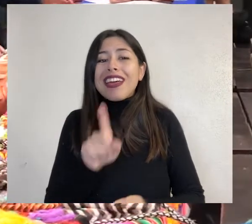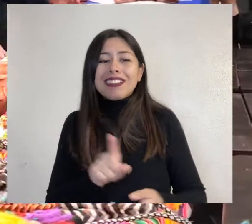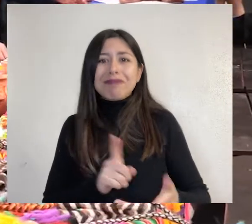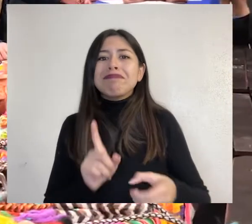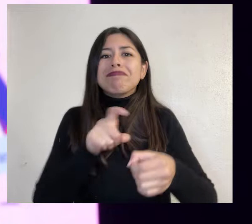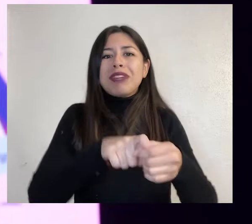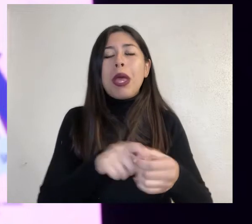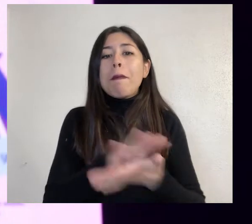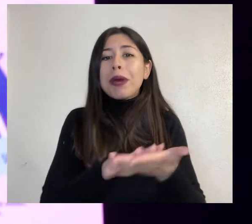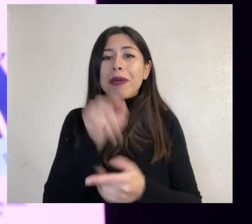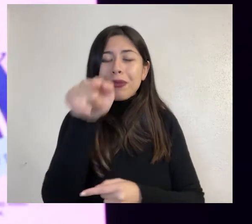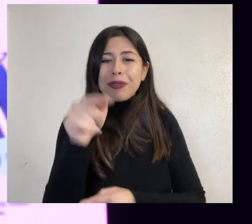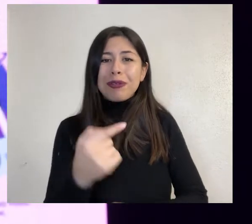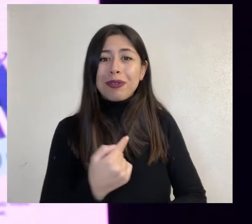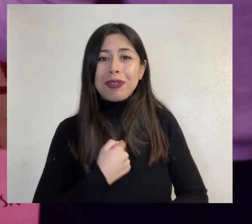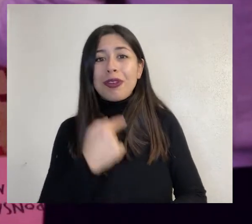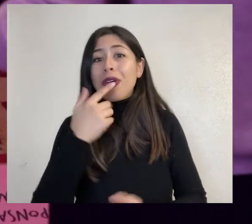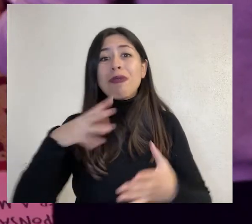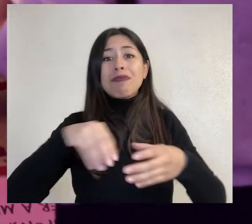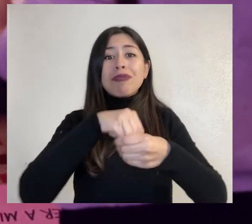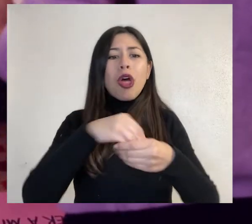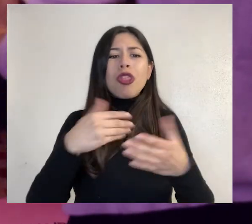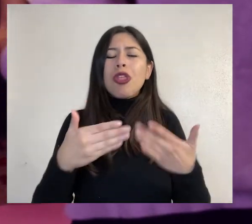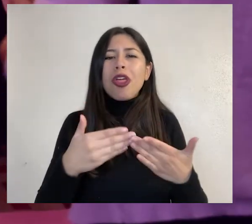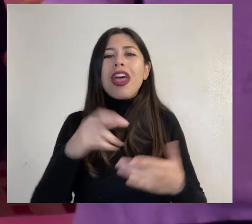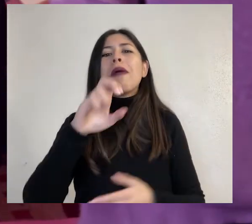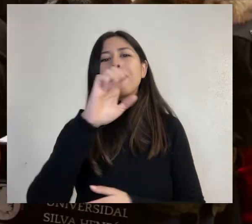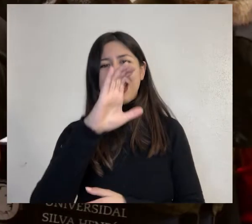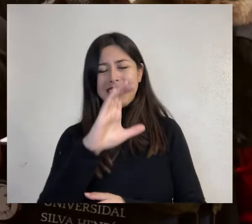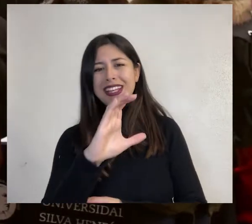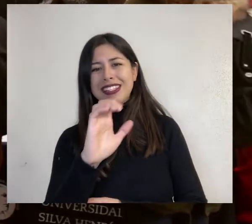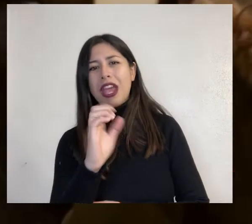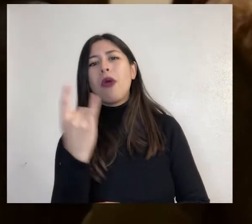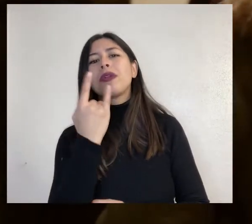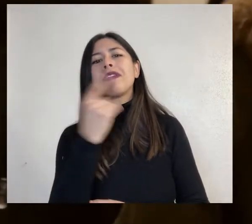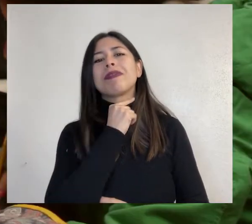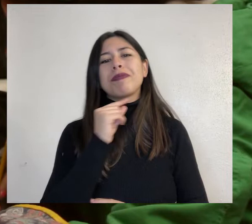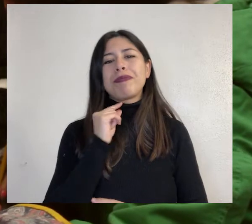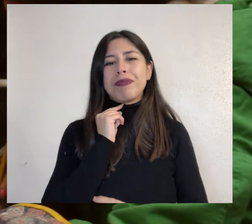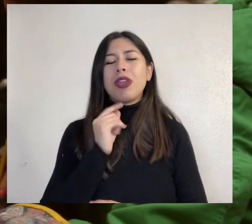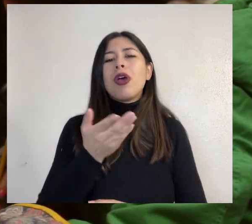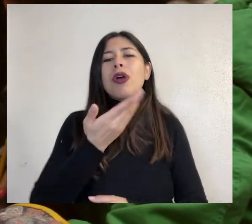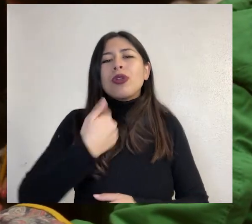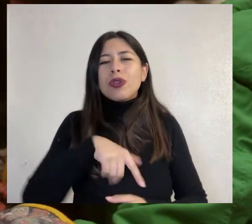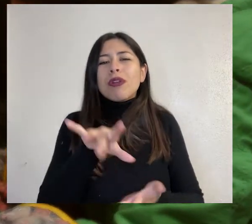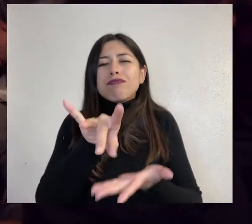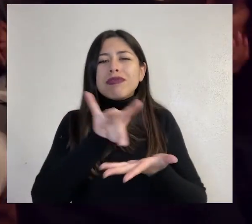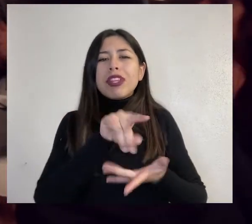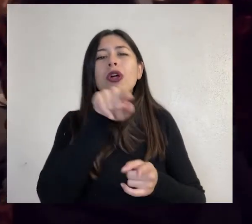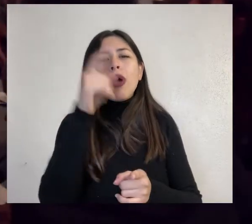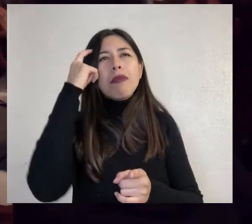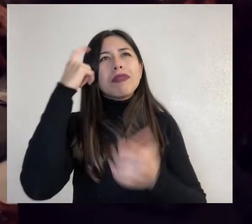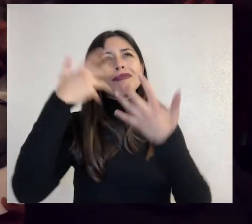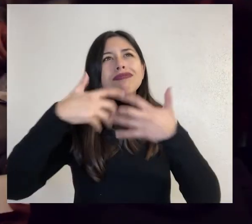alguno. Por ejemplo, tú y yo somos parte de la comunidad PASE de la Universidad Católica Silva Enríquez. Les invitamos a pensar en la situación que